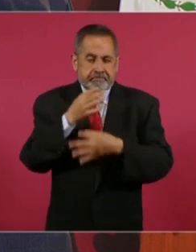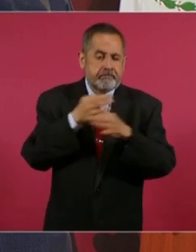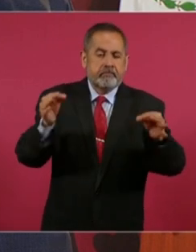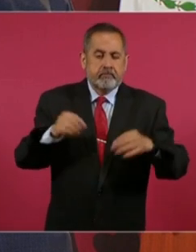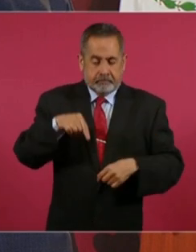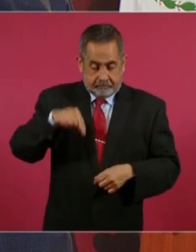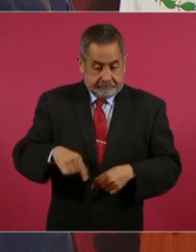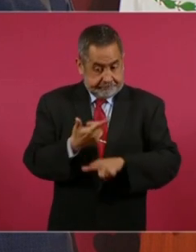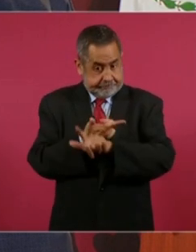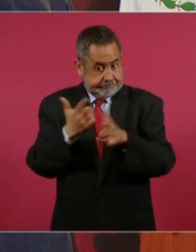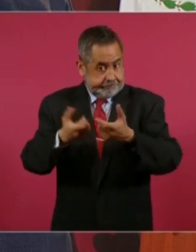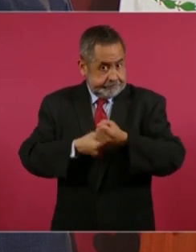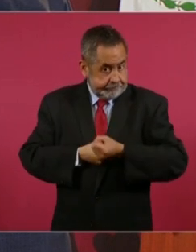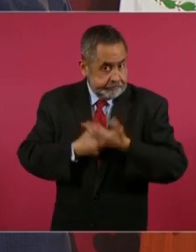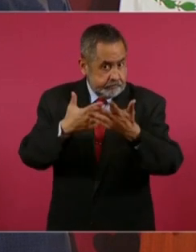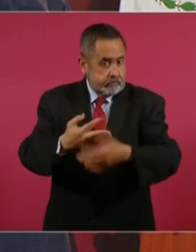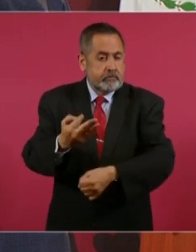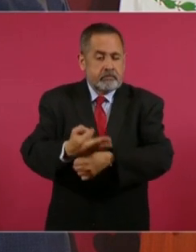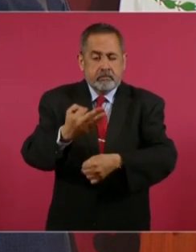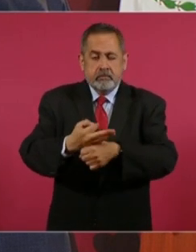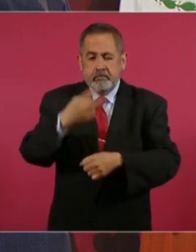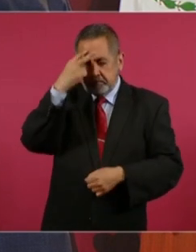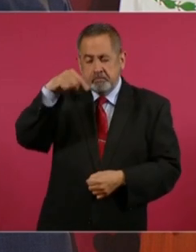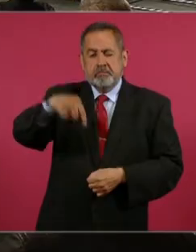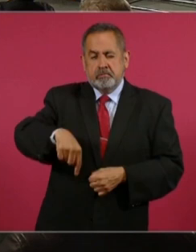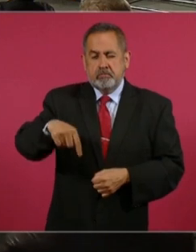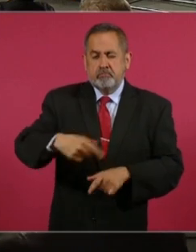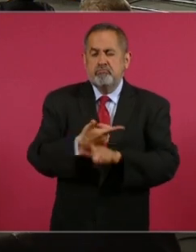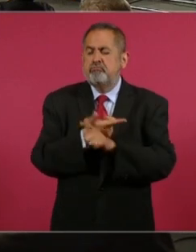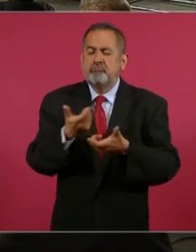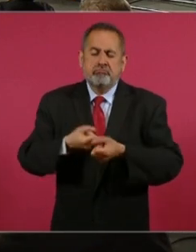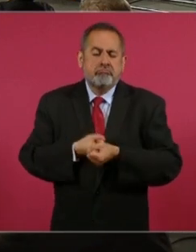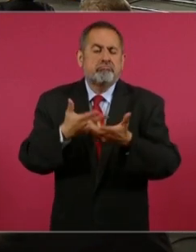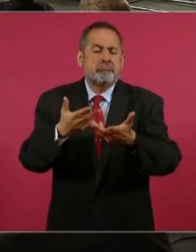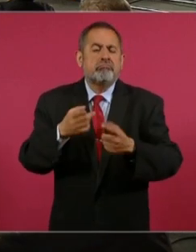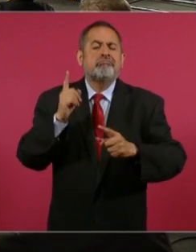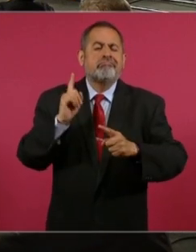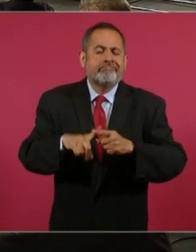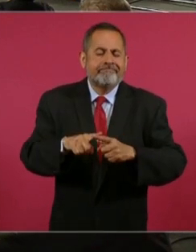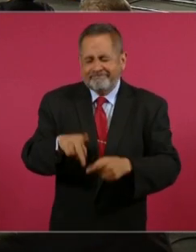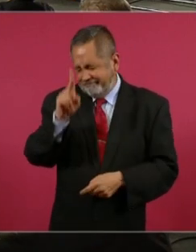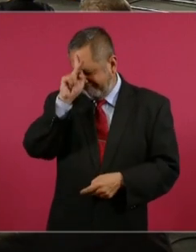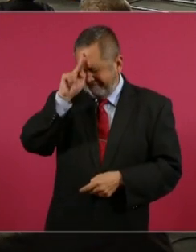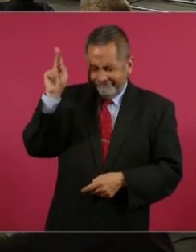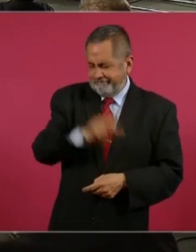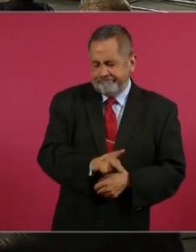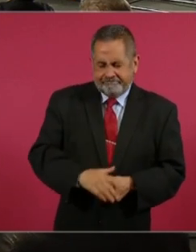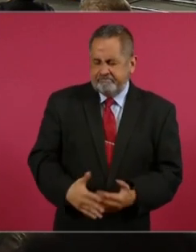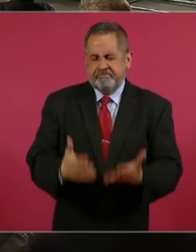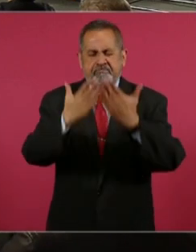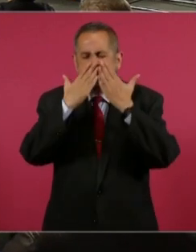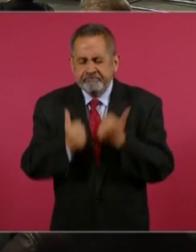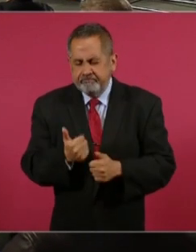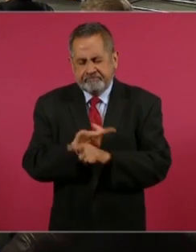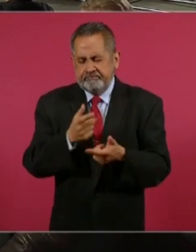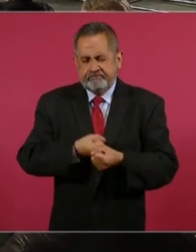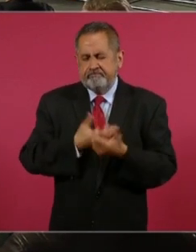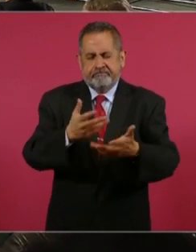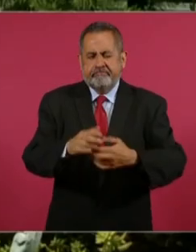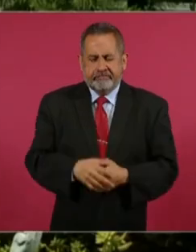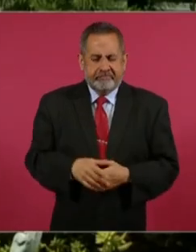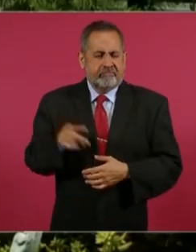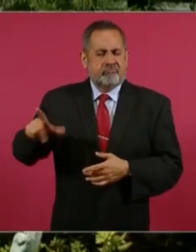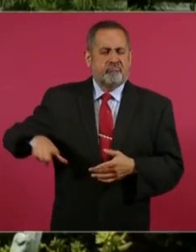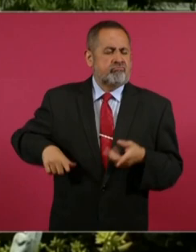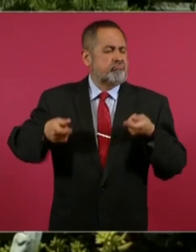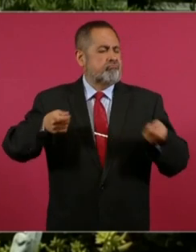la libertad de expresión en este momento en México está pasando por uno de sus peores momentos, de que hay un